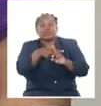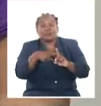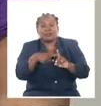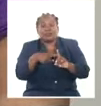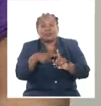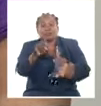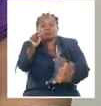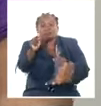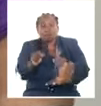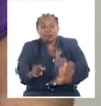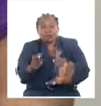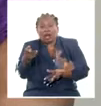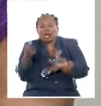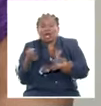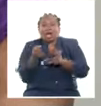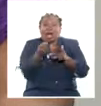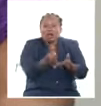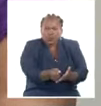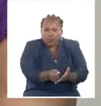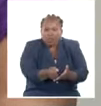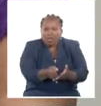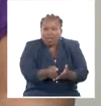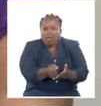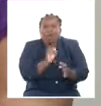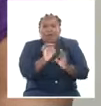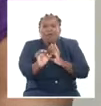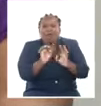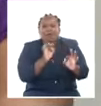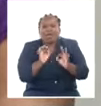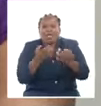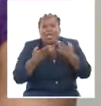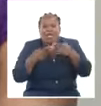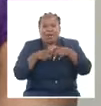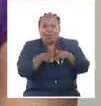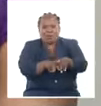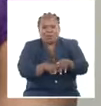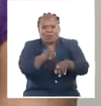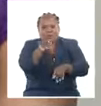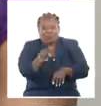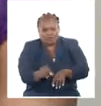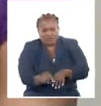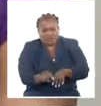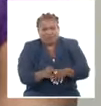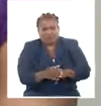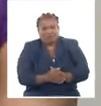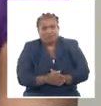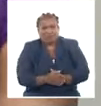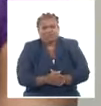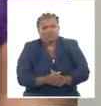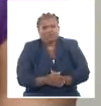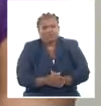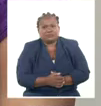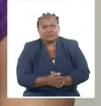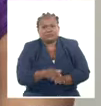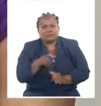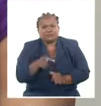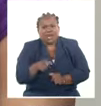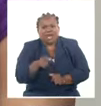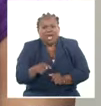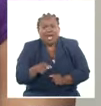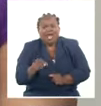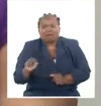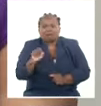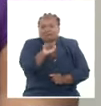de las personas conscientes, el que ellos decidan, que va a acompañar a esta gestante solidaria a su